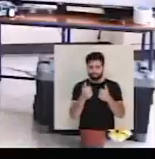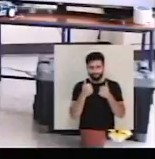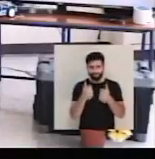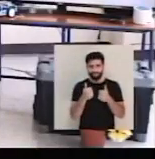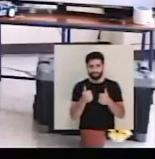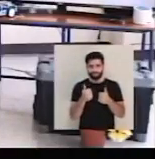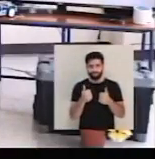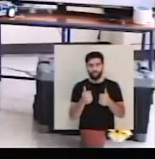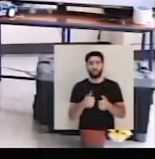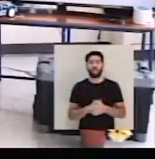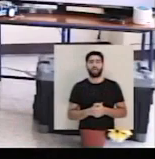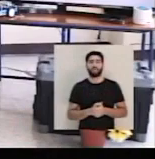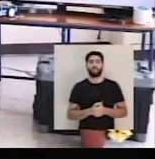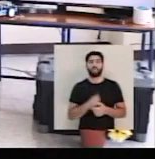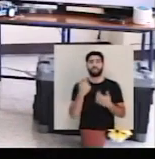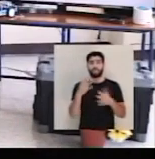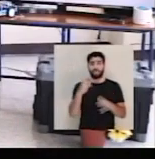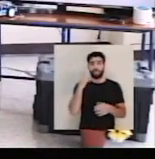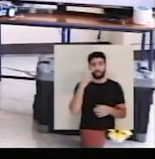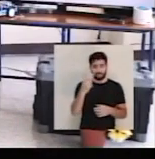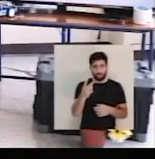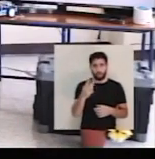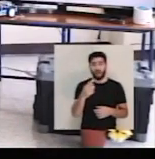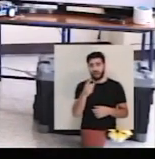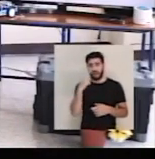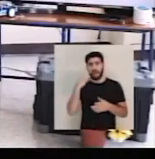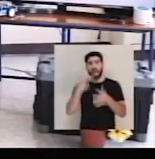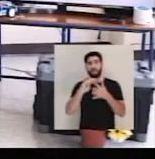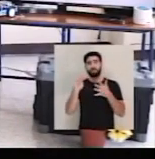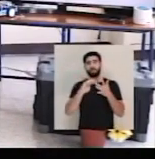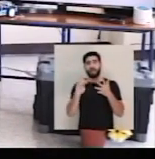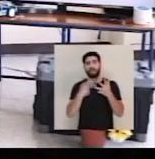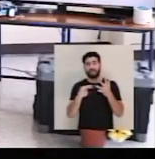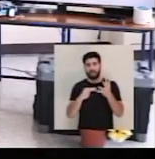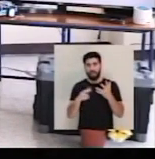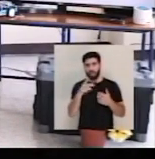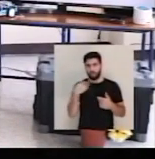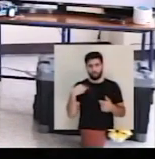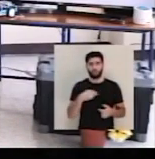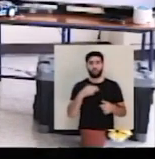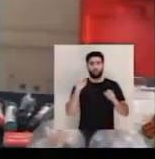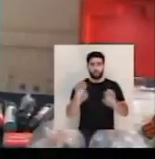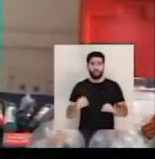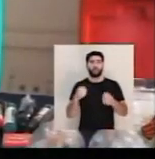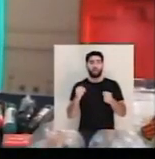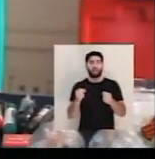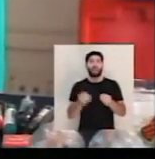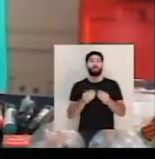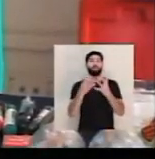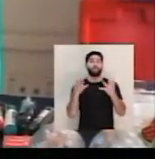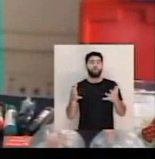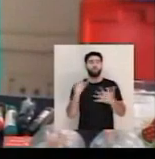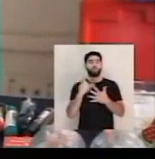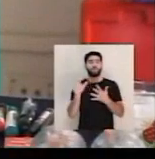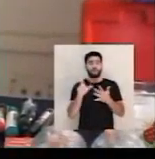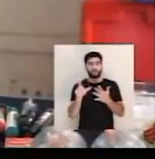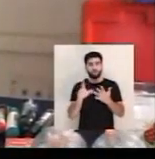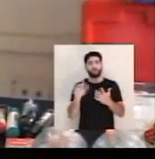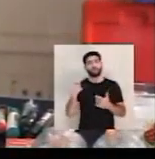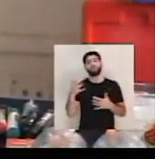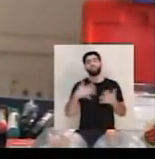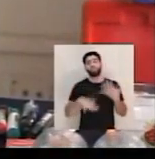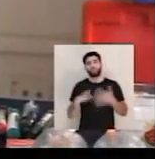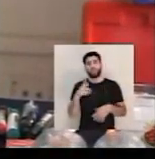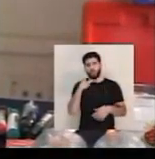6. Muy bien, amigos. Ya vieron que con material de desecho podemos hacer muchas cosas. Esto es un juego muy entretenido